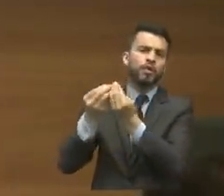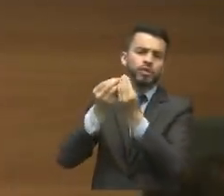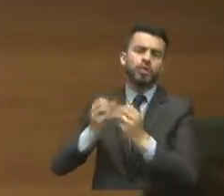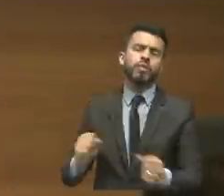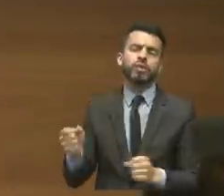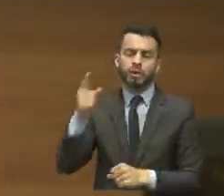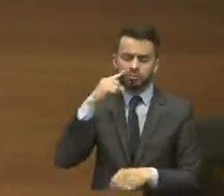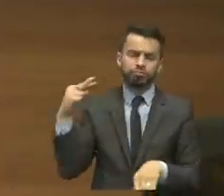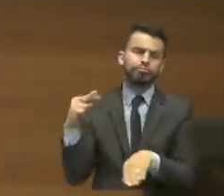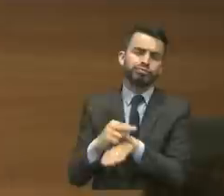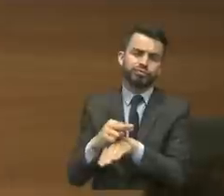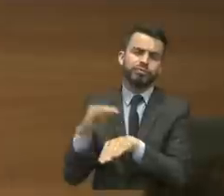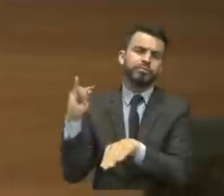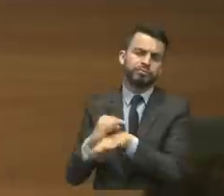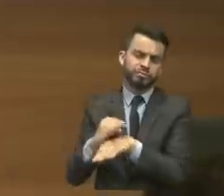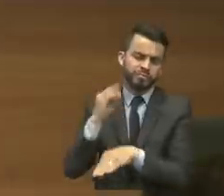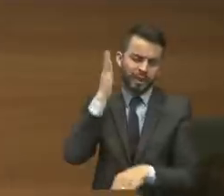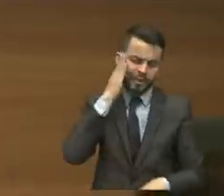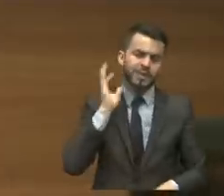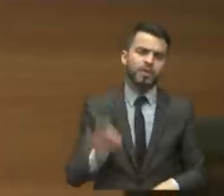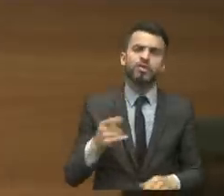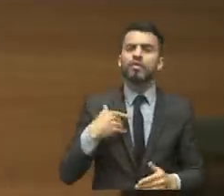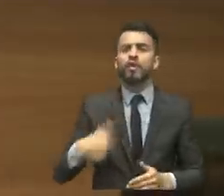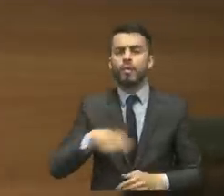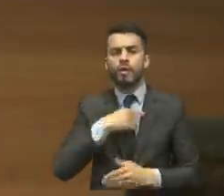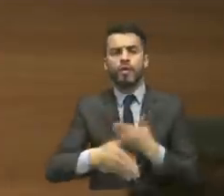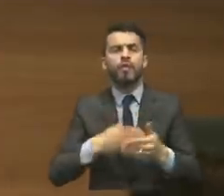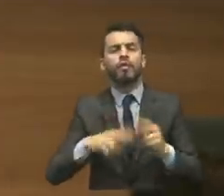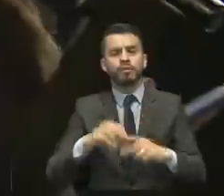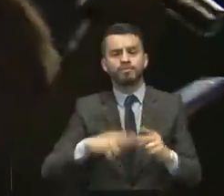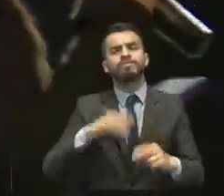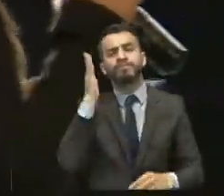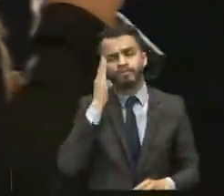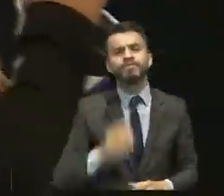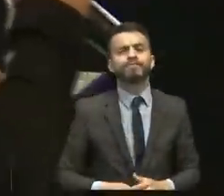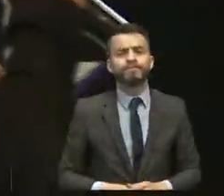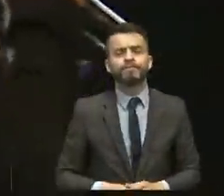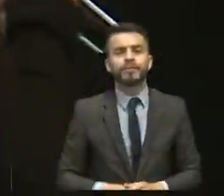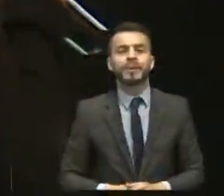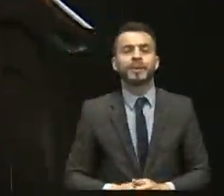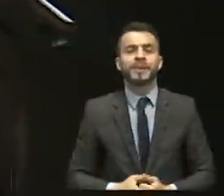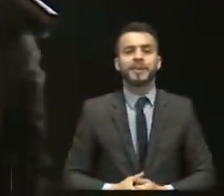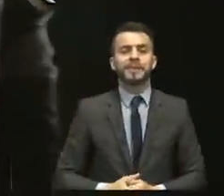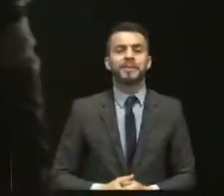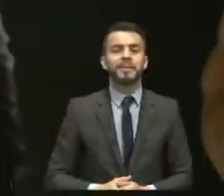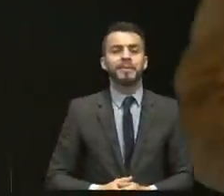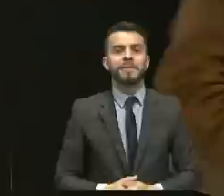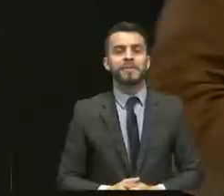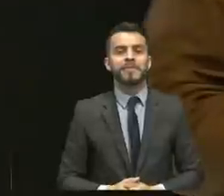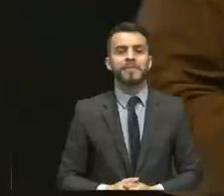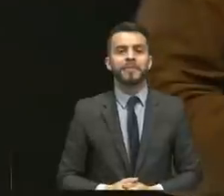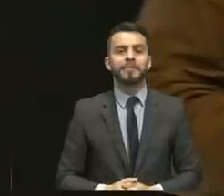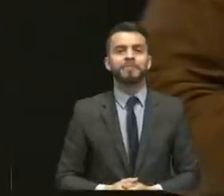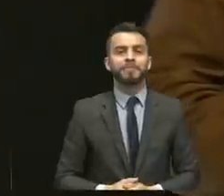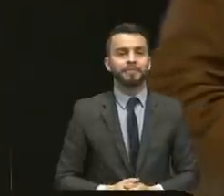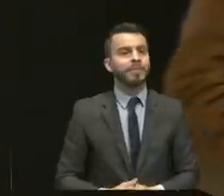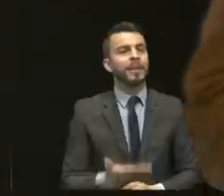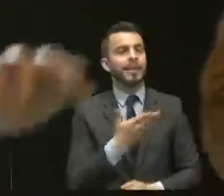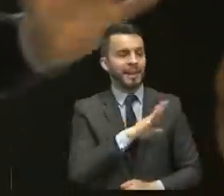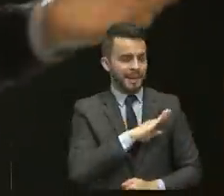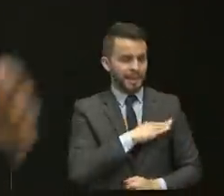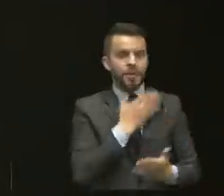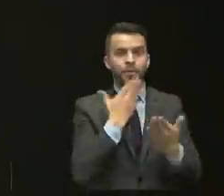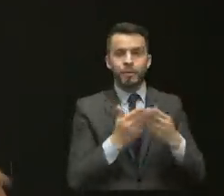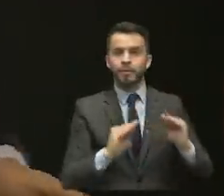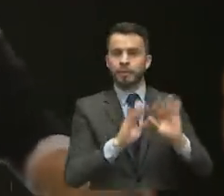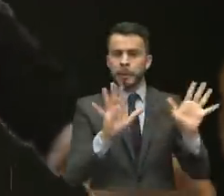segura, estarán muy atentos a cómo ejecutamos esta obra. Steven Palacios, de Vía Pública Colmundo. Alcaldesa, buenos días. Tengo